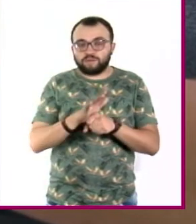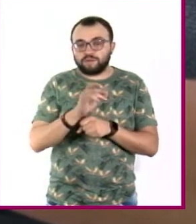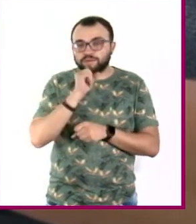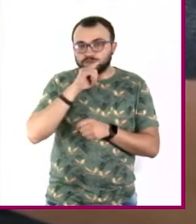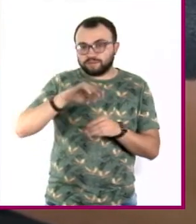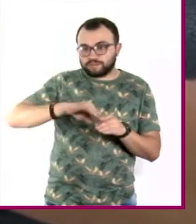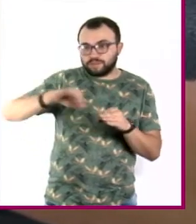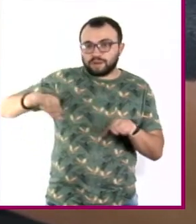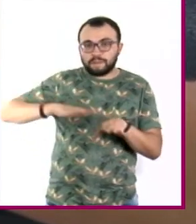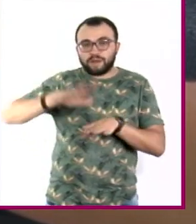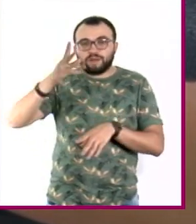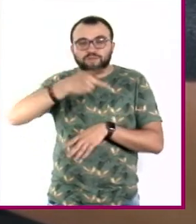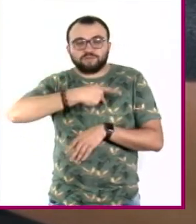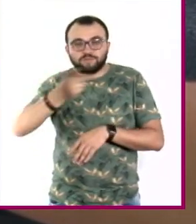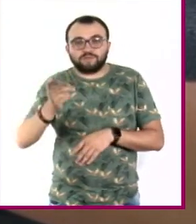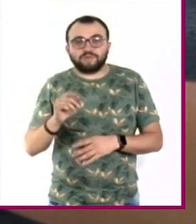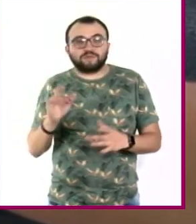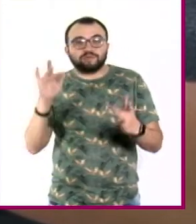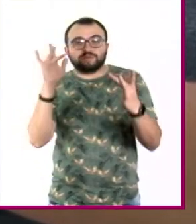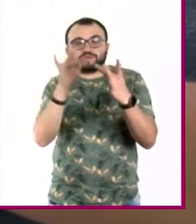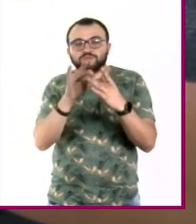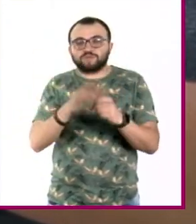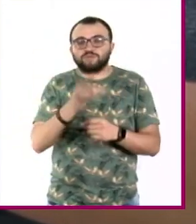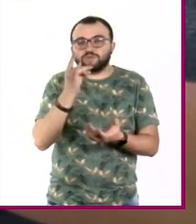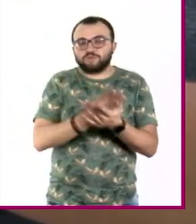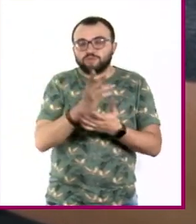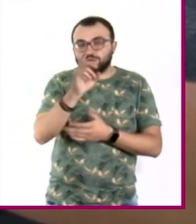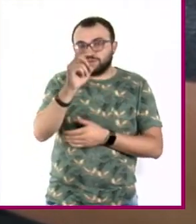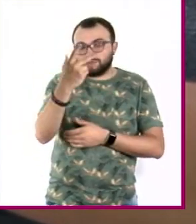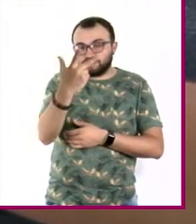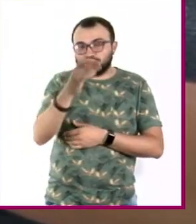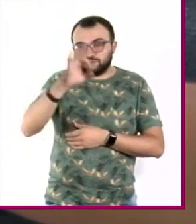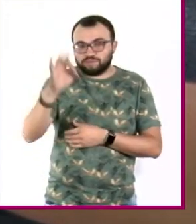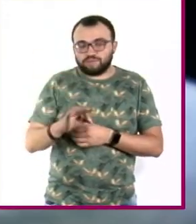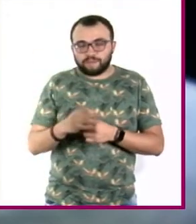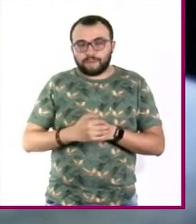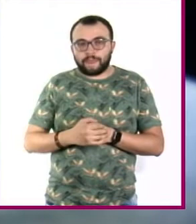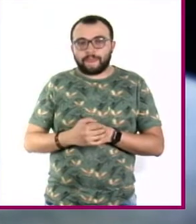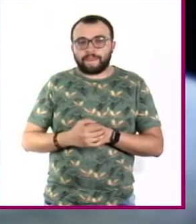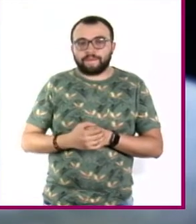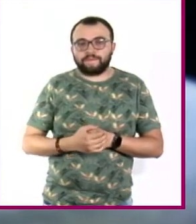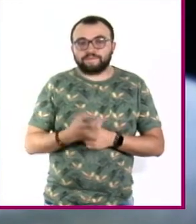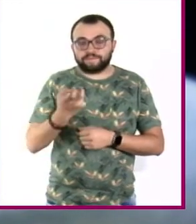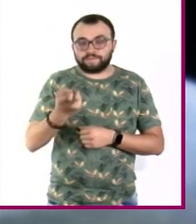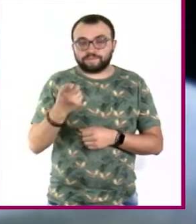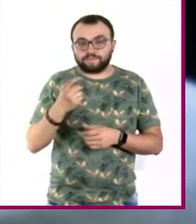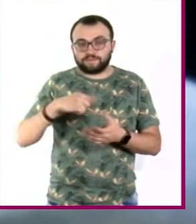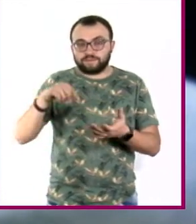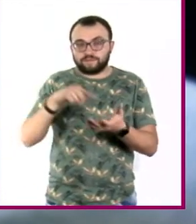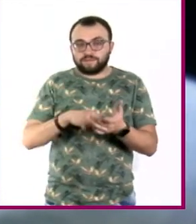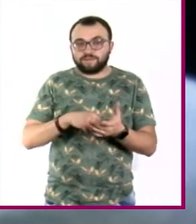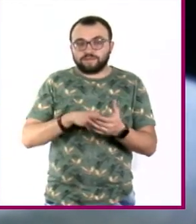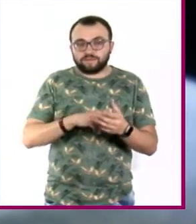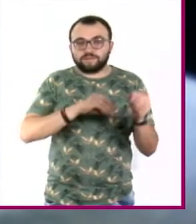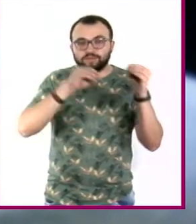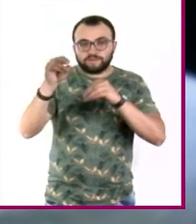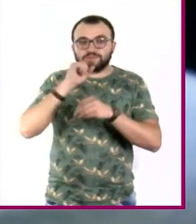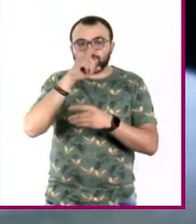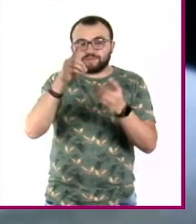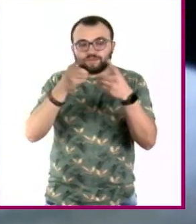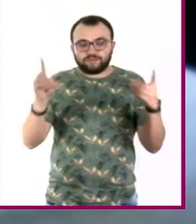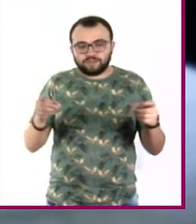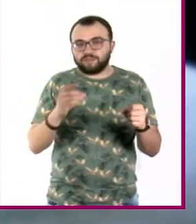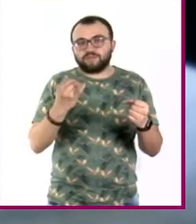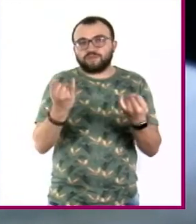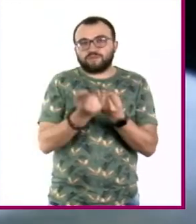quintiles más pobres la conexión es solo del 38%. Sin embargo, en los países de mayor desarrollo socioeconómico como